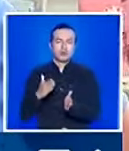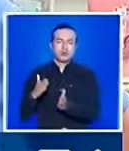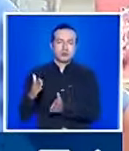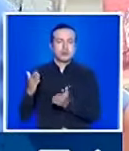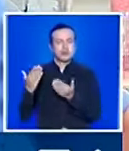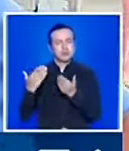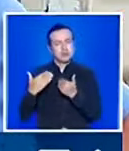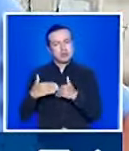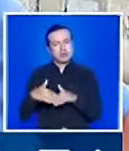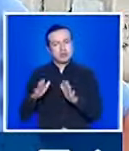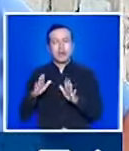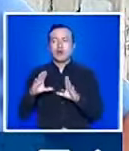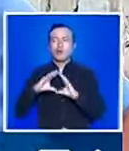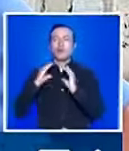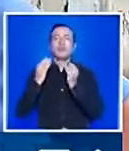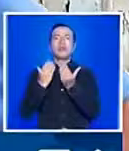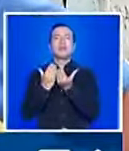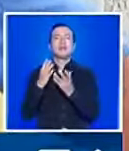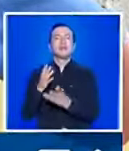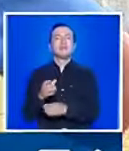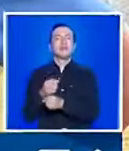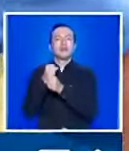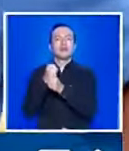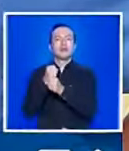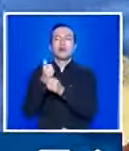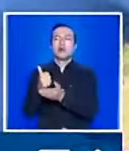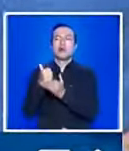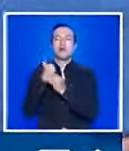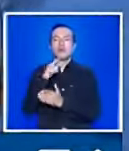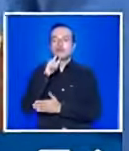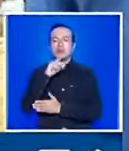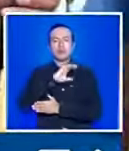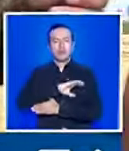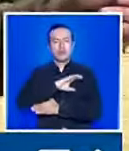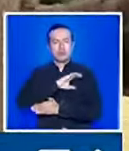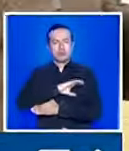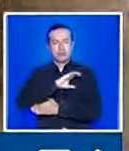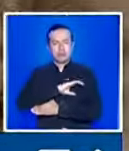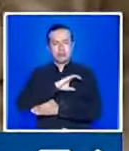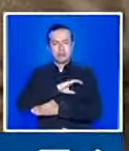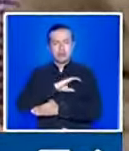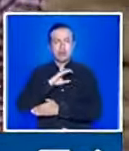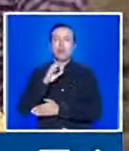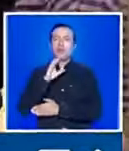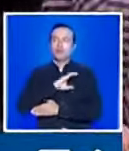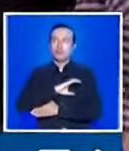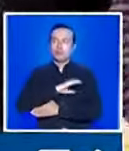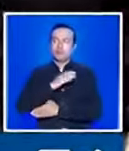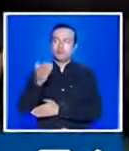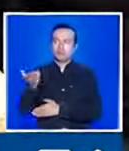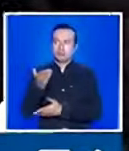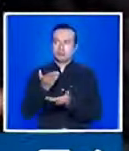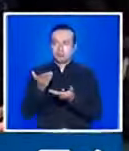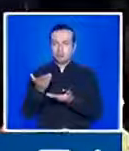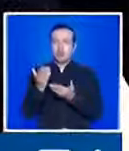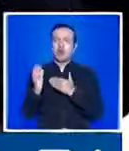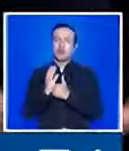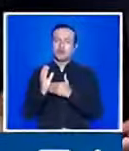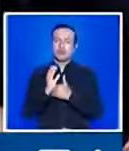un comité de seguridad con la ayuda del municipio. El municipio nos ha dado ciertos tips,